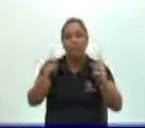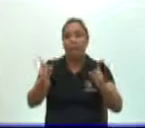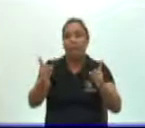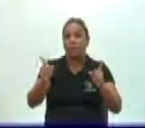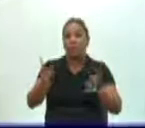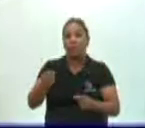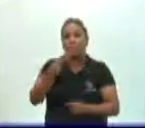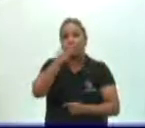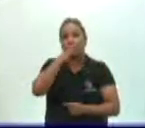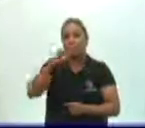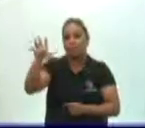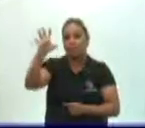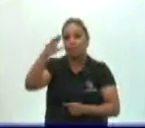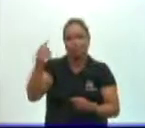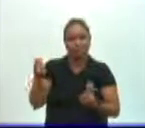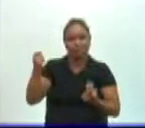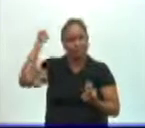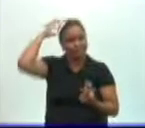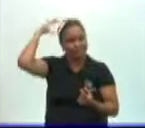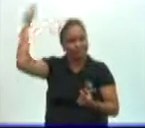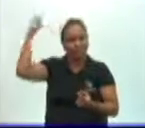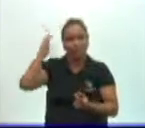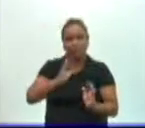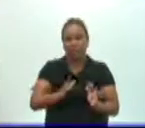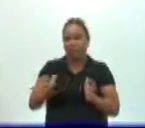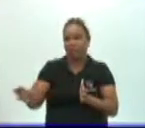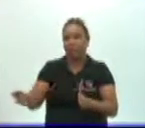potencias capitalistas en este periodo.